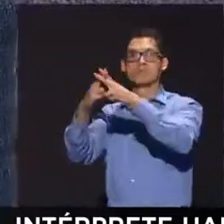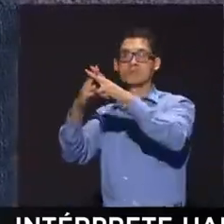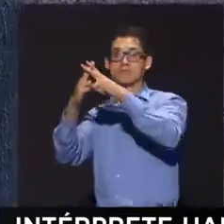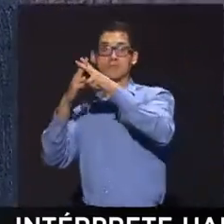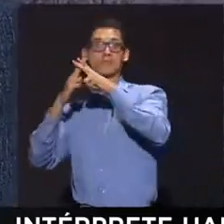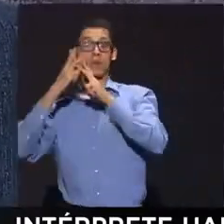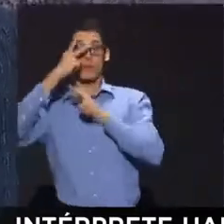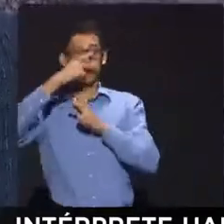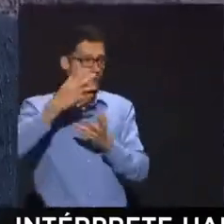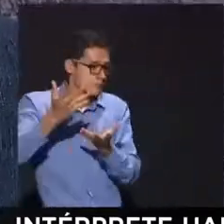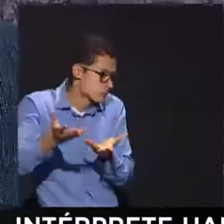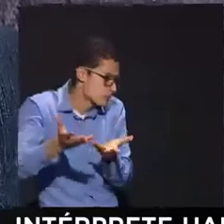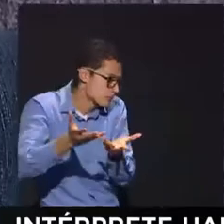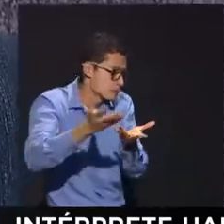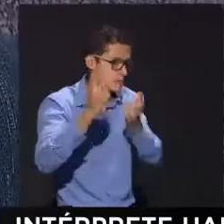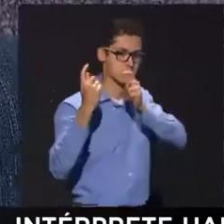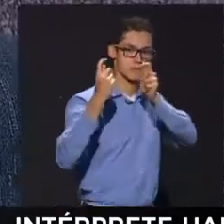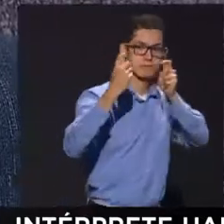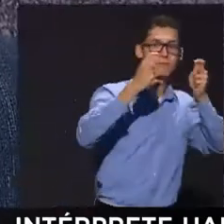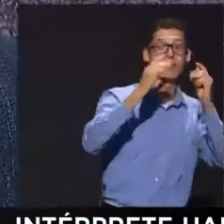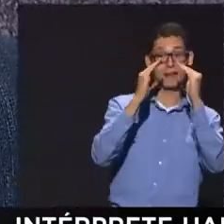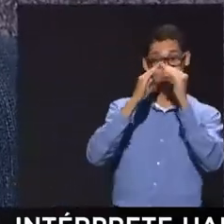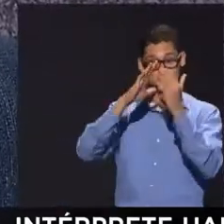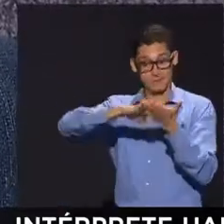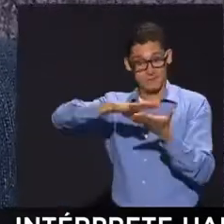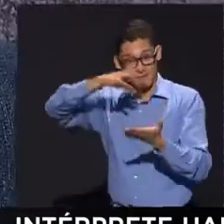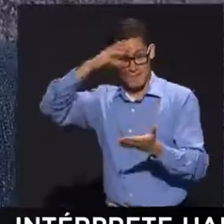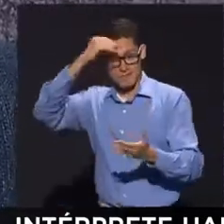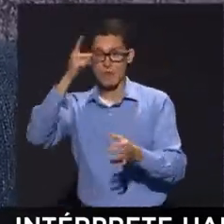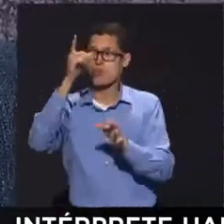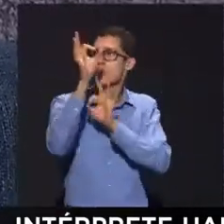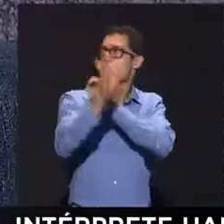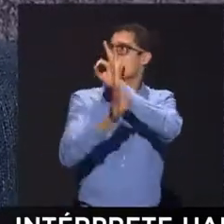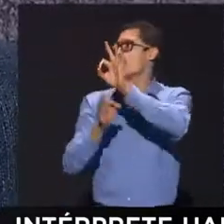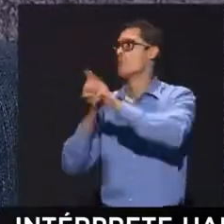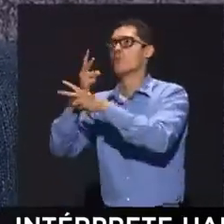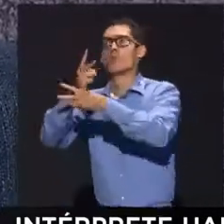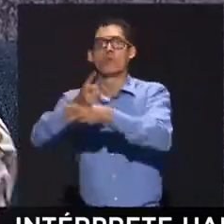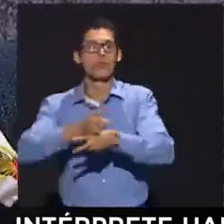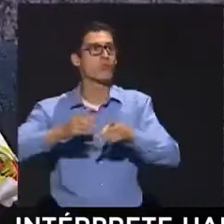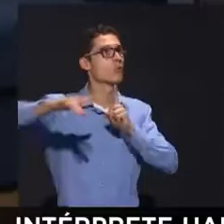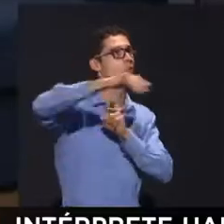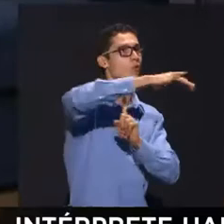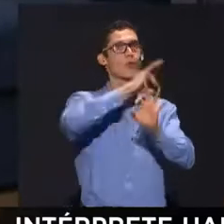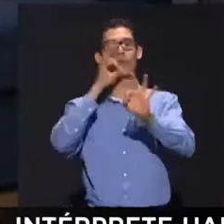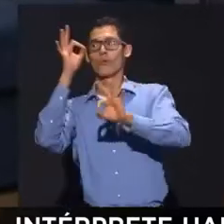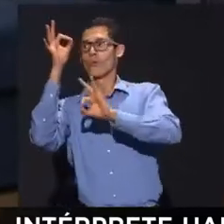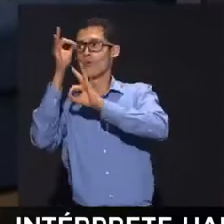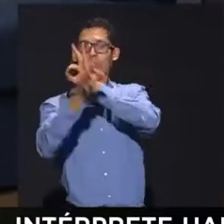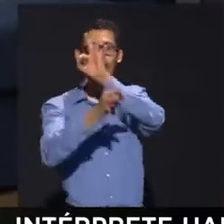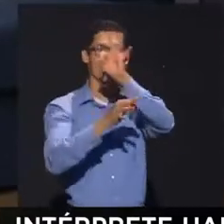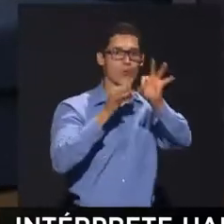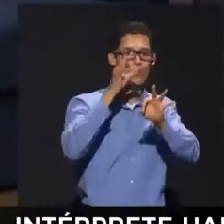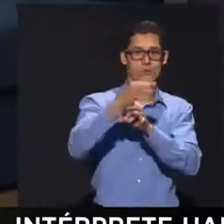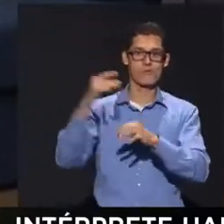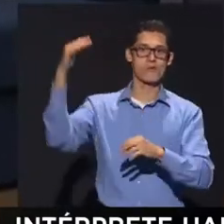será habitada. En casa aprendemos, dice de frente, cuidemos todos el medio ambiente. Yeah. Y la